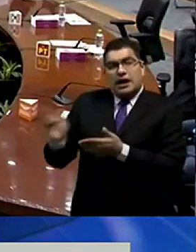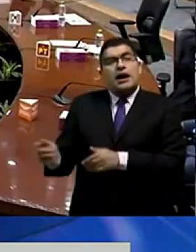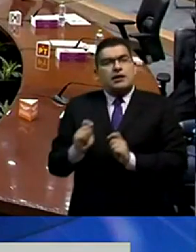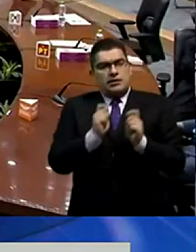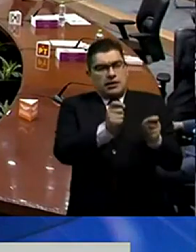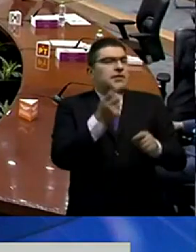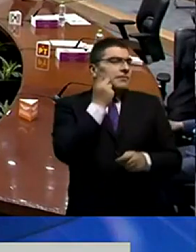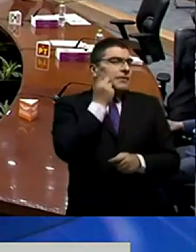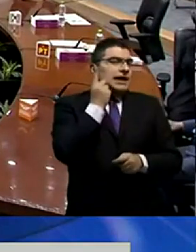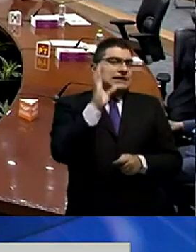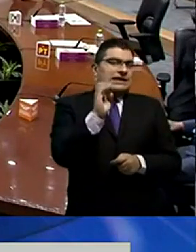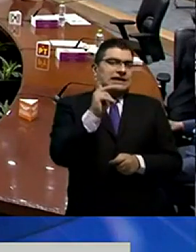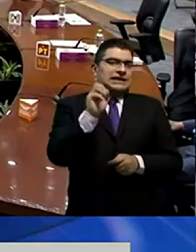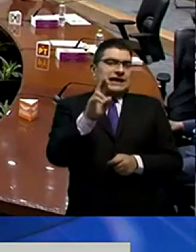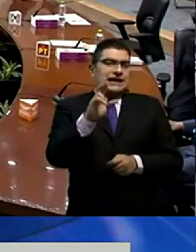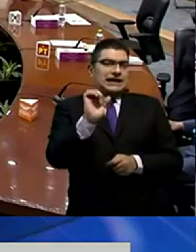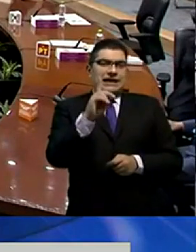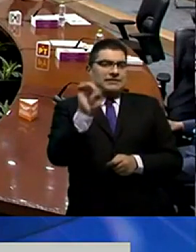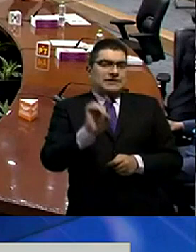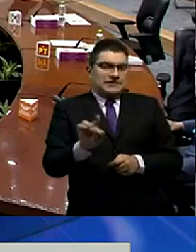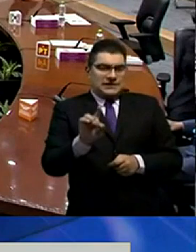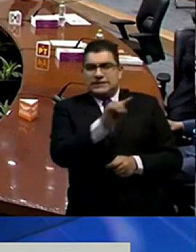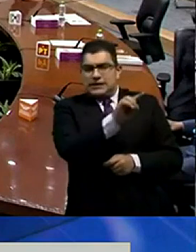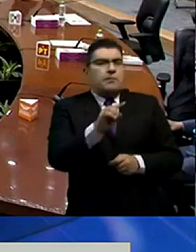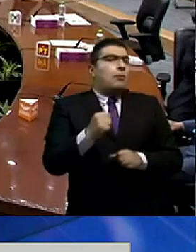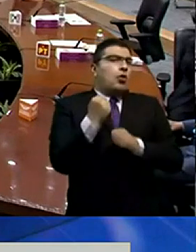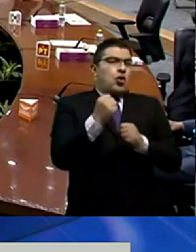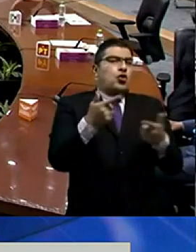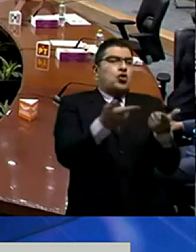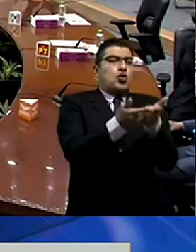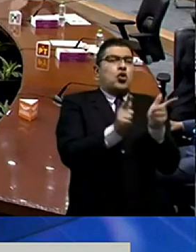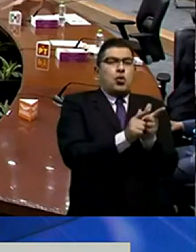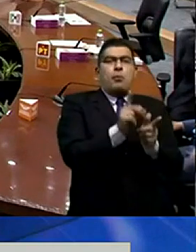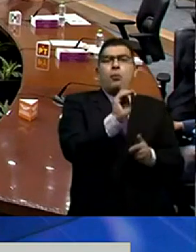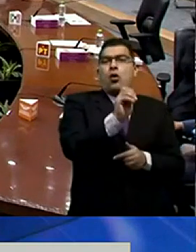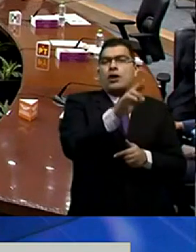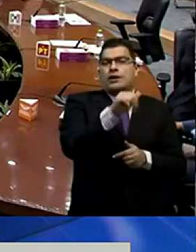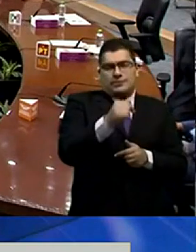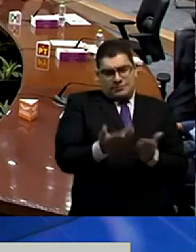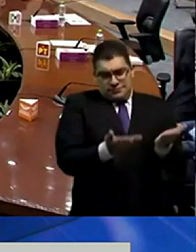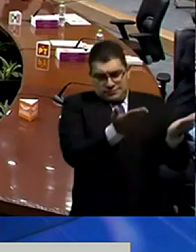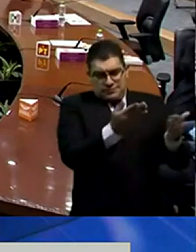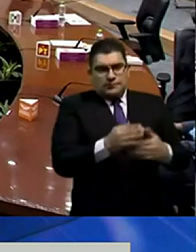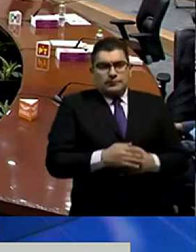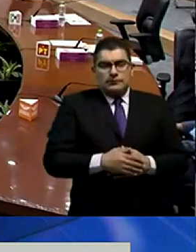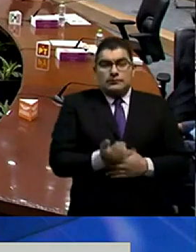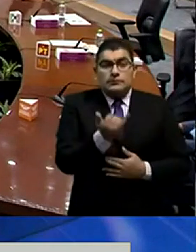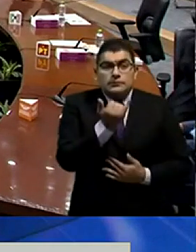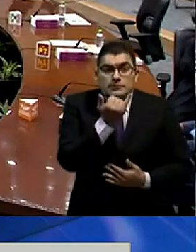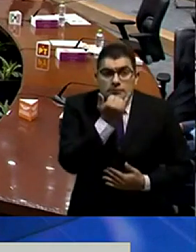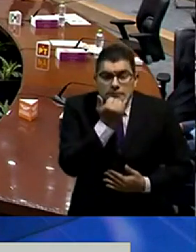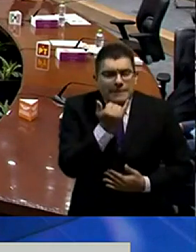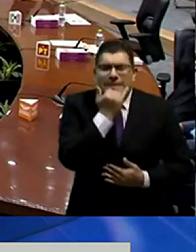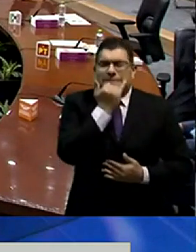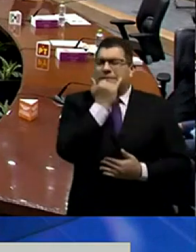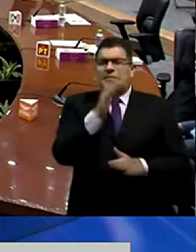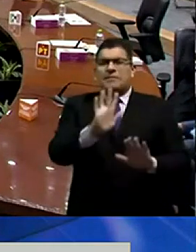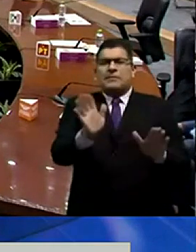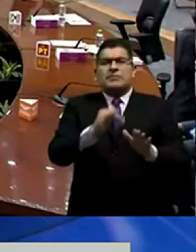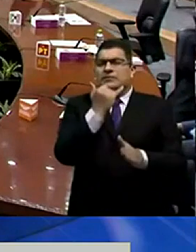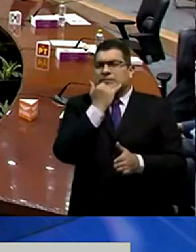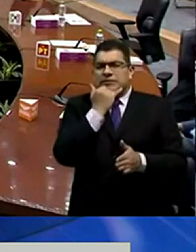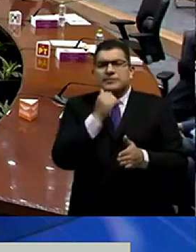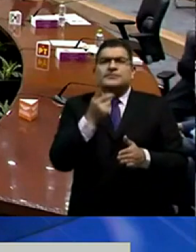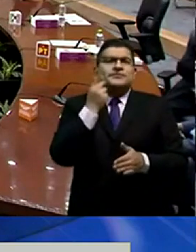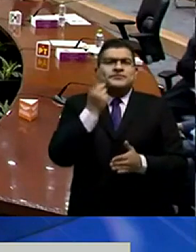Porque mira, Guillermo, de lo que se trata aquí es de un país de libertades. No está bien